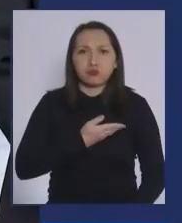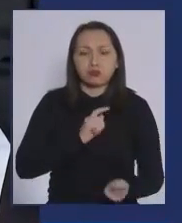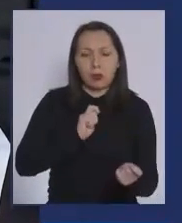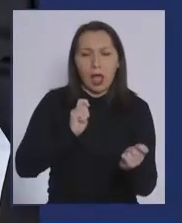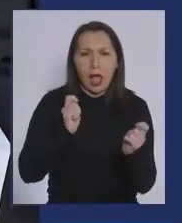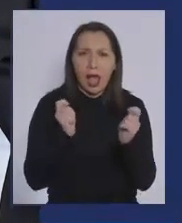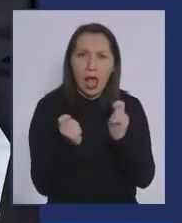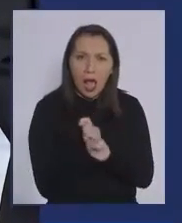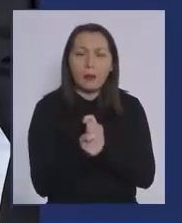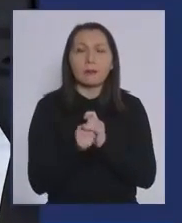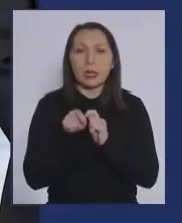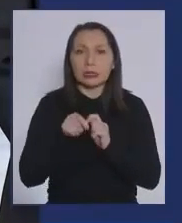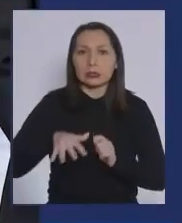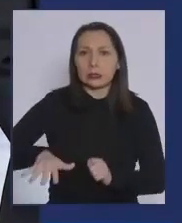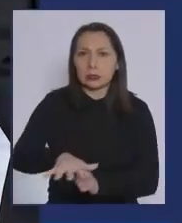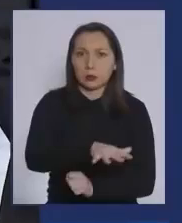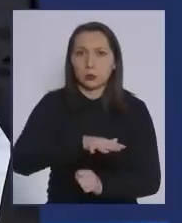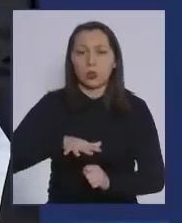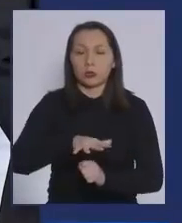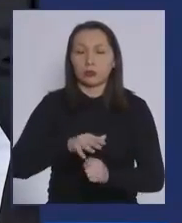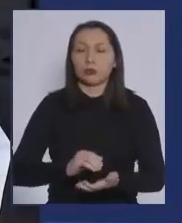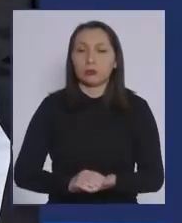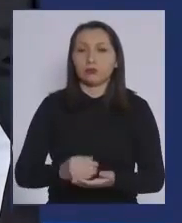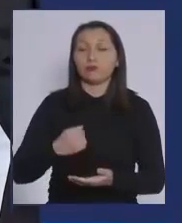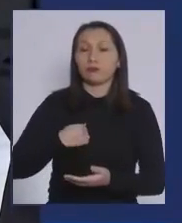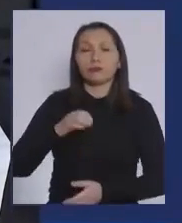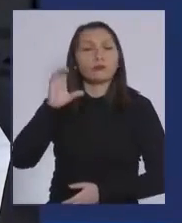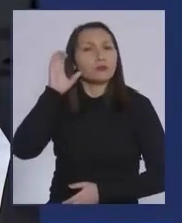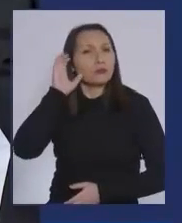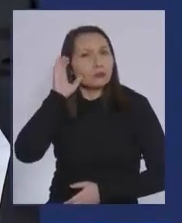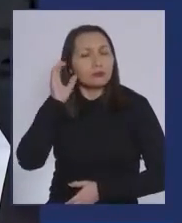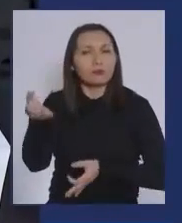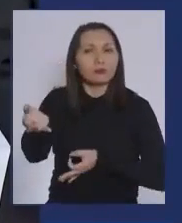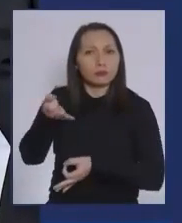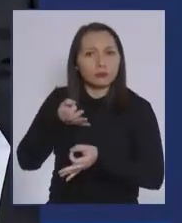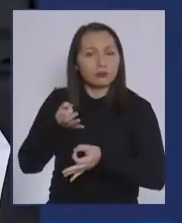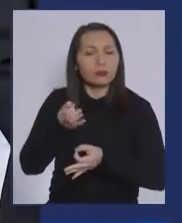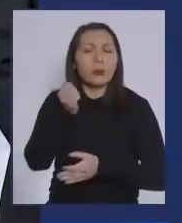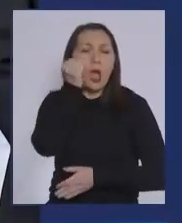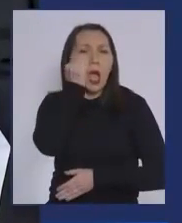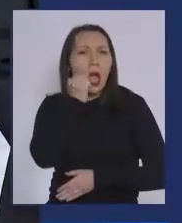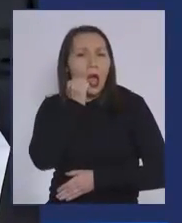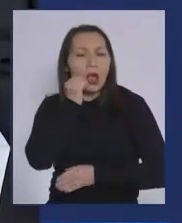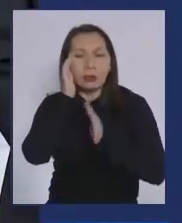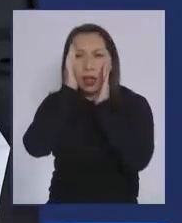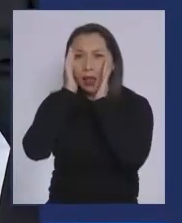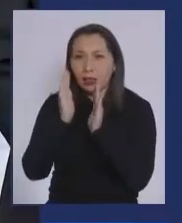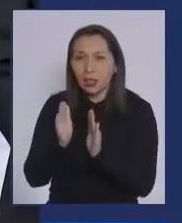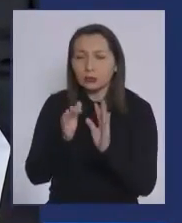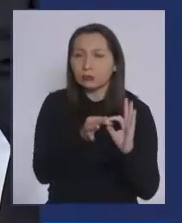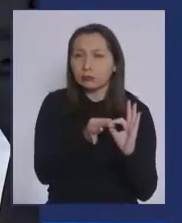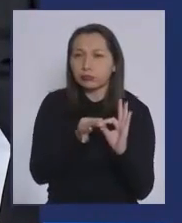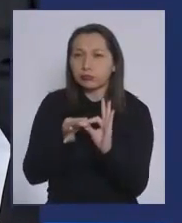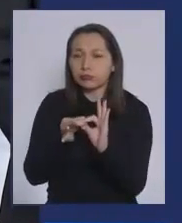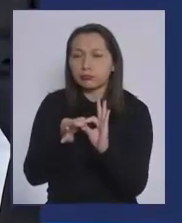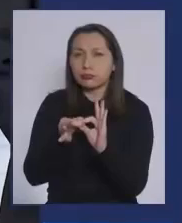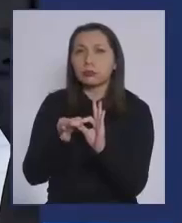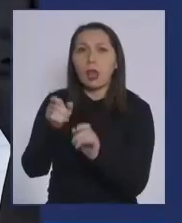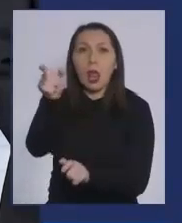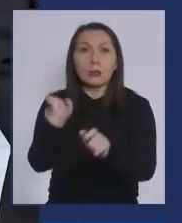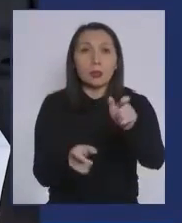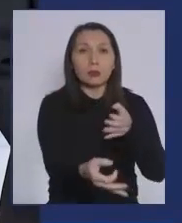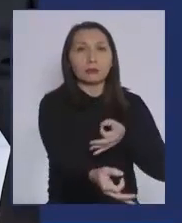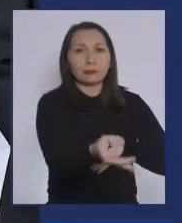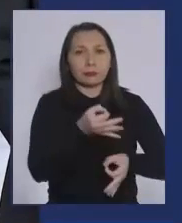esta situación he escuchado con atención con cariño el mensaje de la